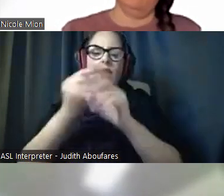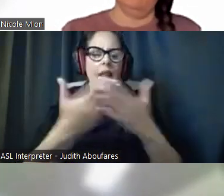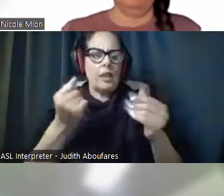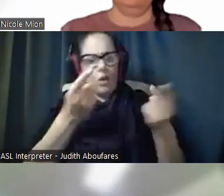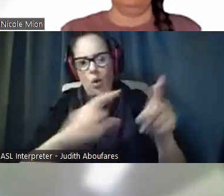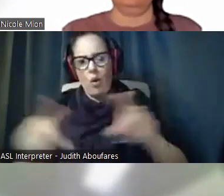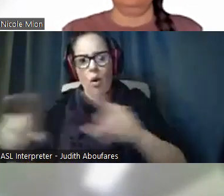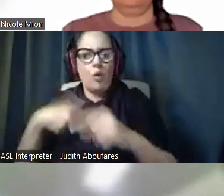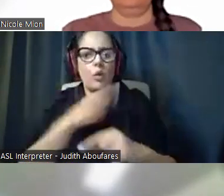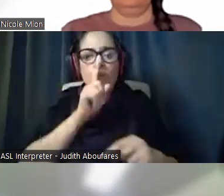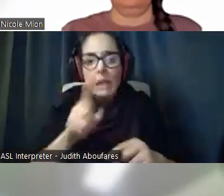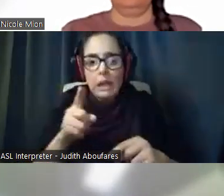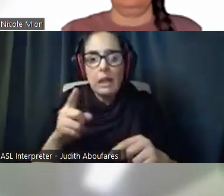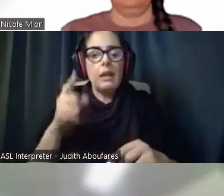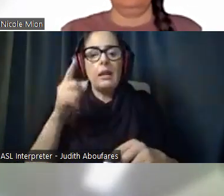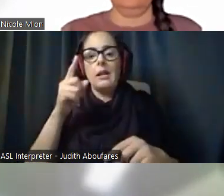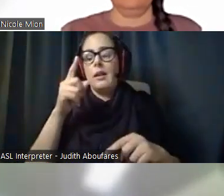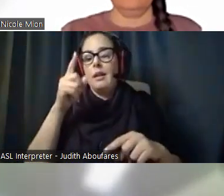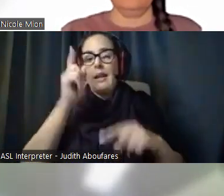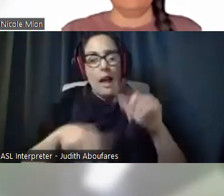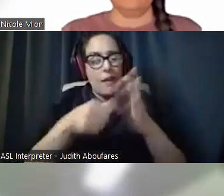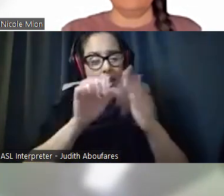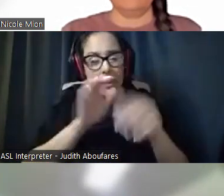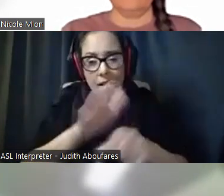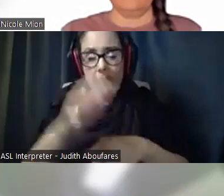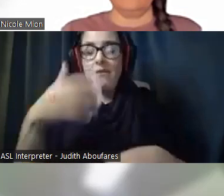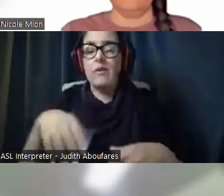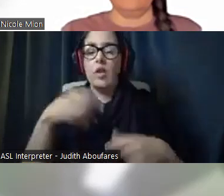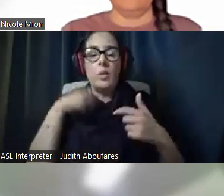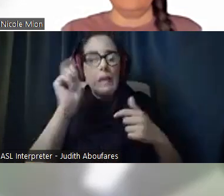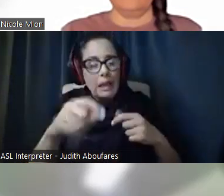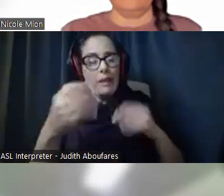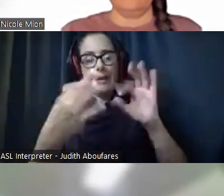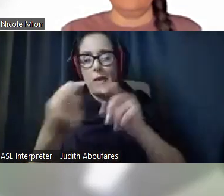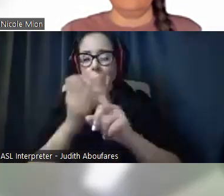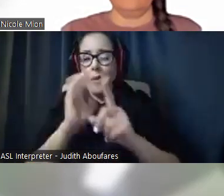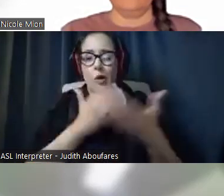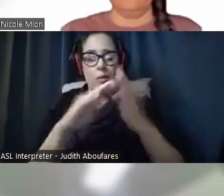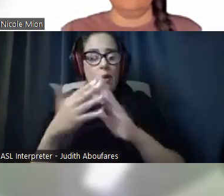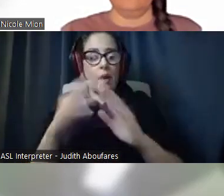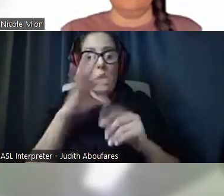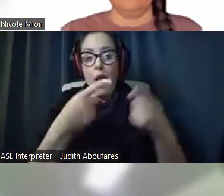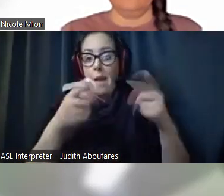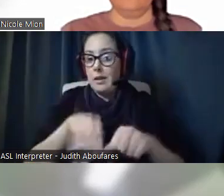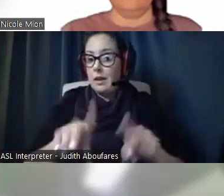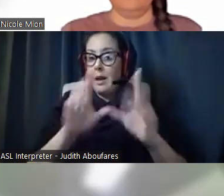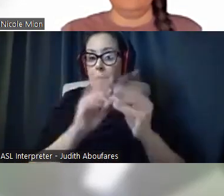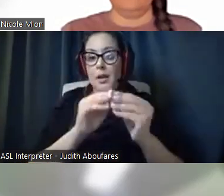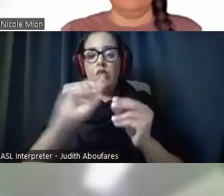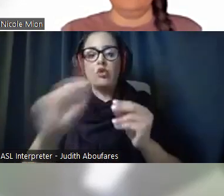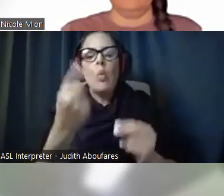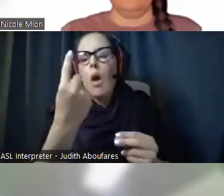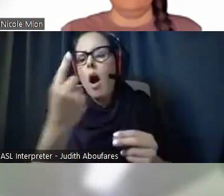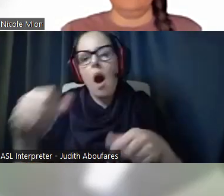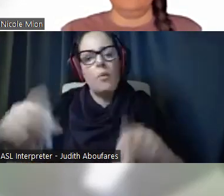están sucediendo y realmente no puedo minimizar la importancia de lo que